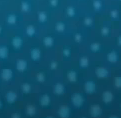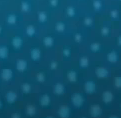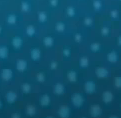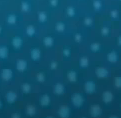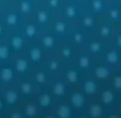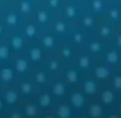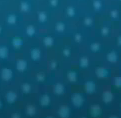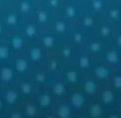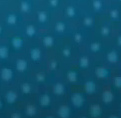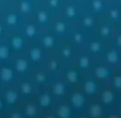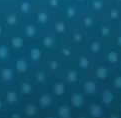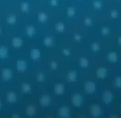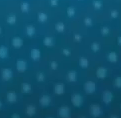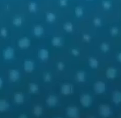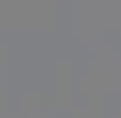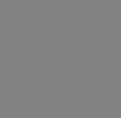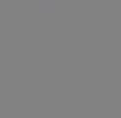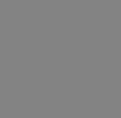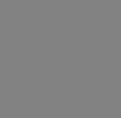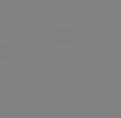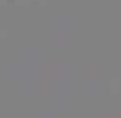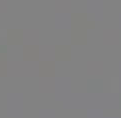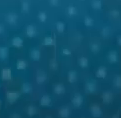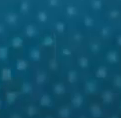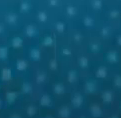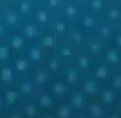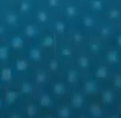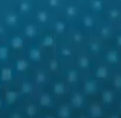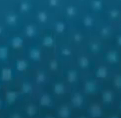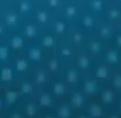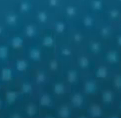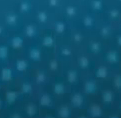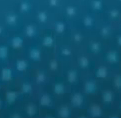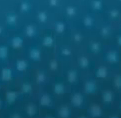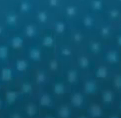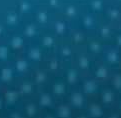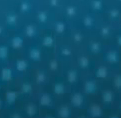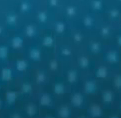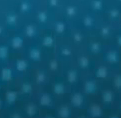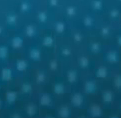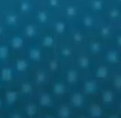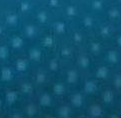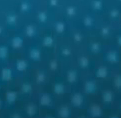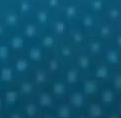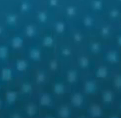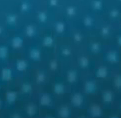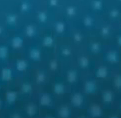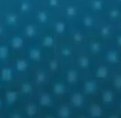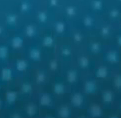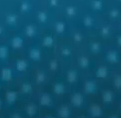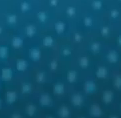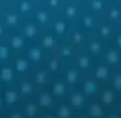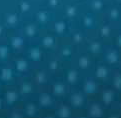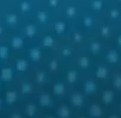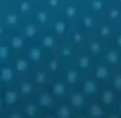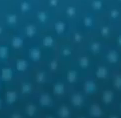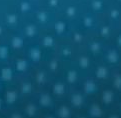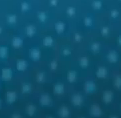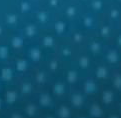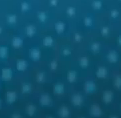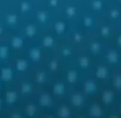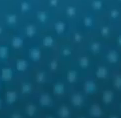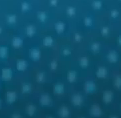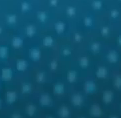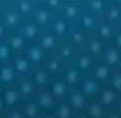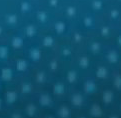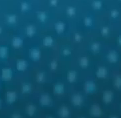el fin de la inactivación de las enzimas propias del grano que deterioran el producto a lo largo del tiempo.